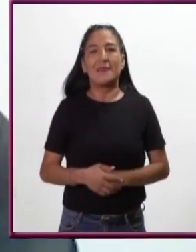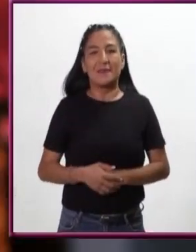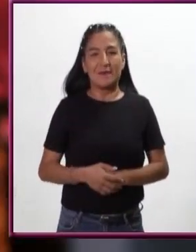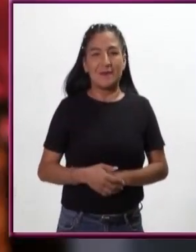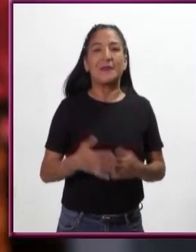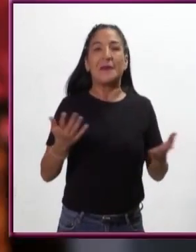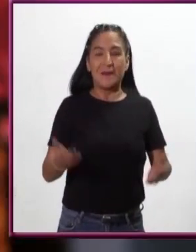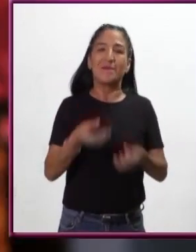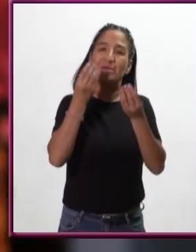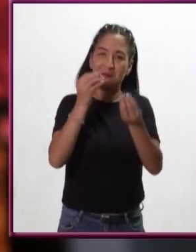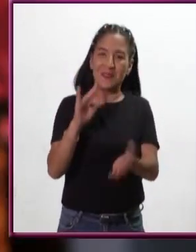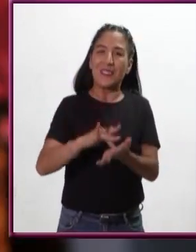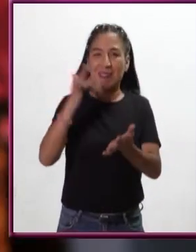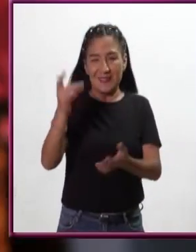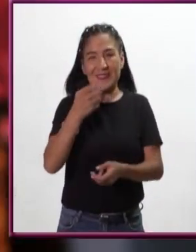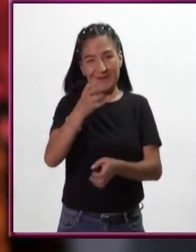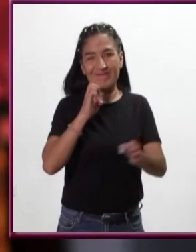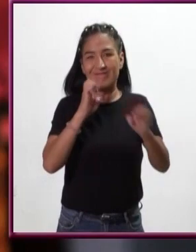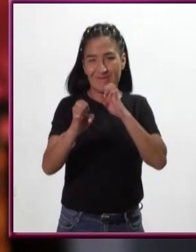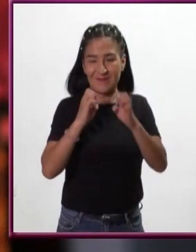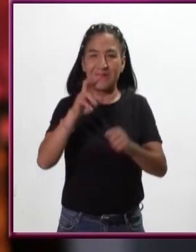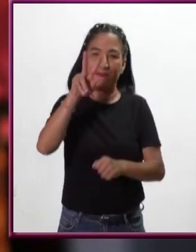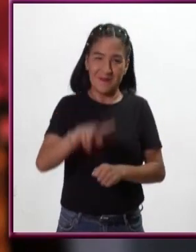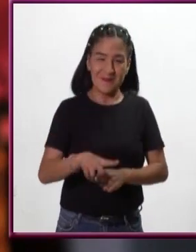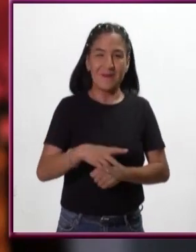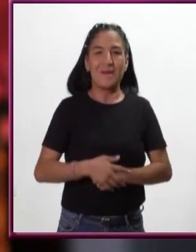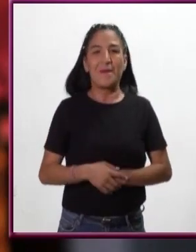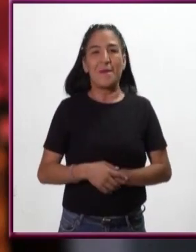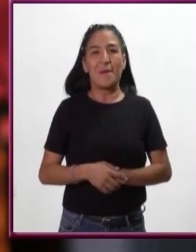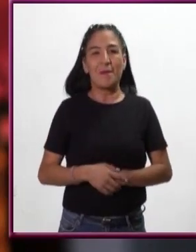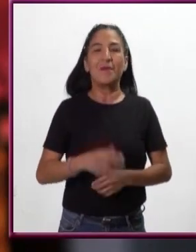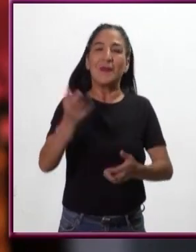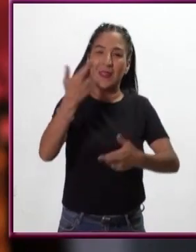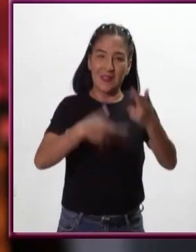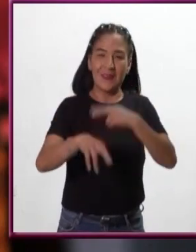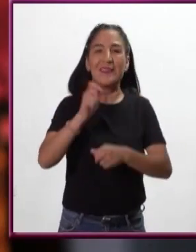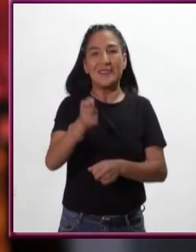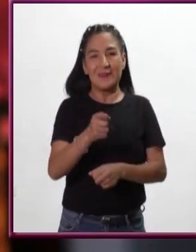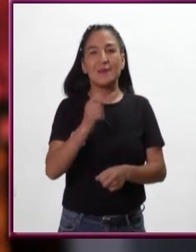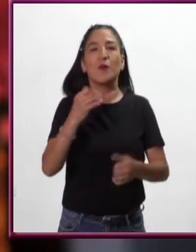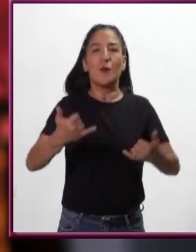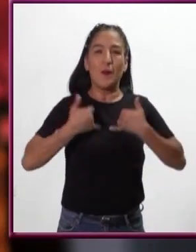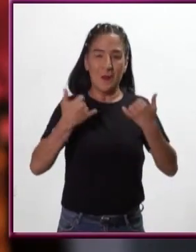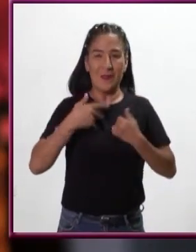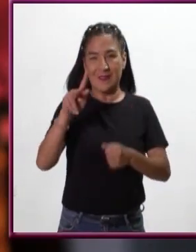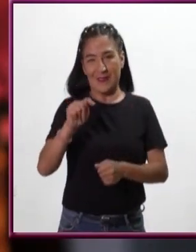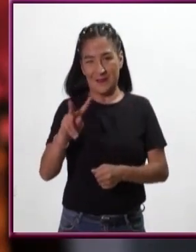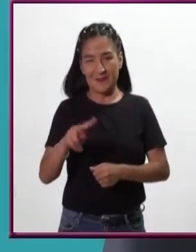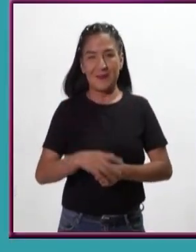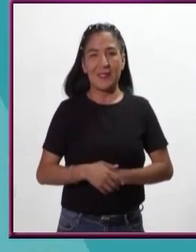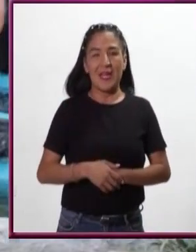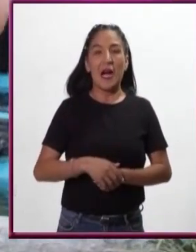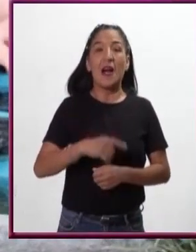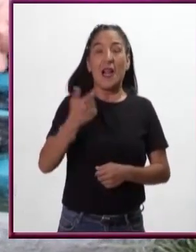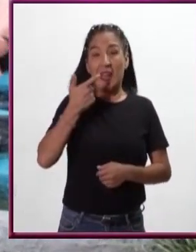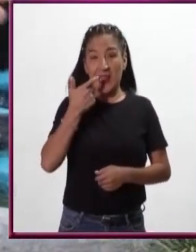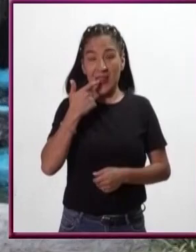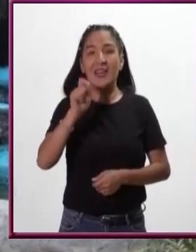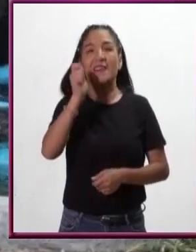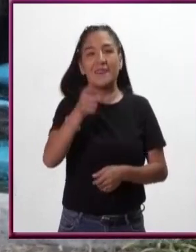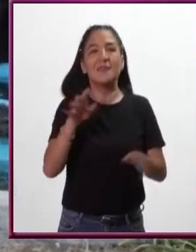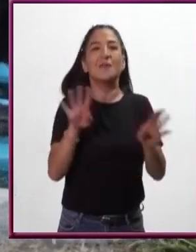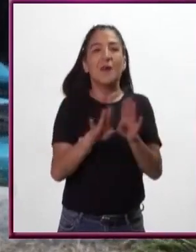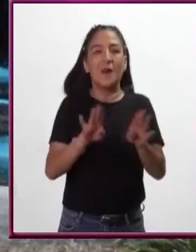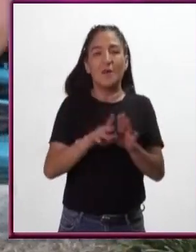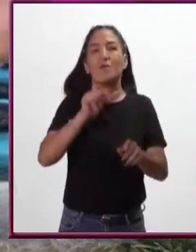absoluta. Pues muchísimas gracias por esta entrevista, en verdad. Regresamos con esto que es Jóvenes en TV. La lengua